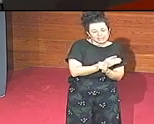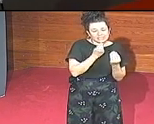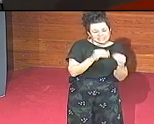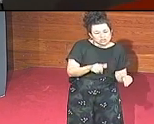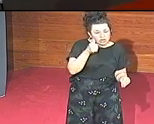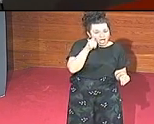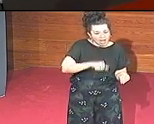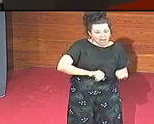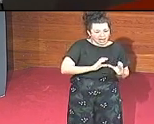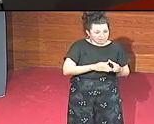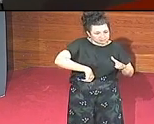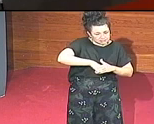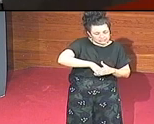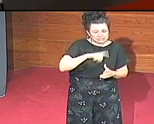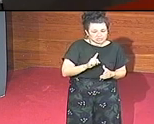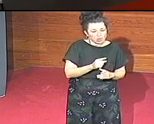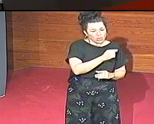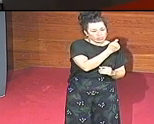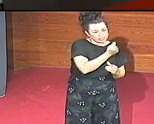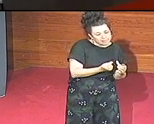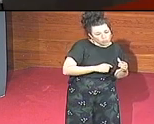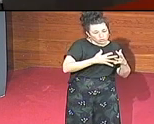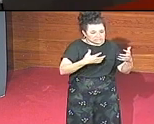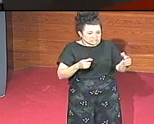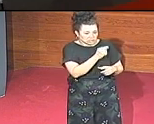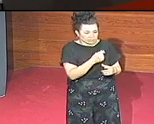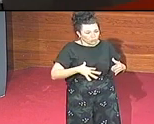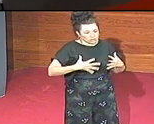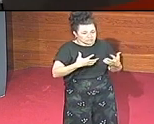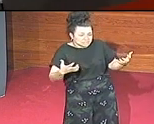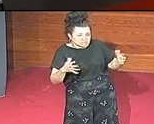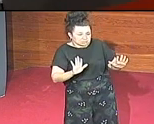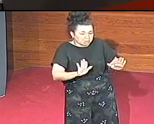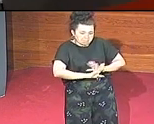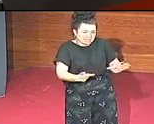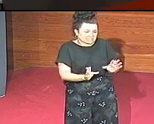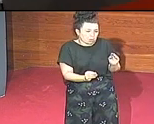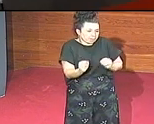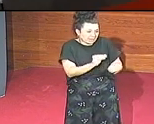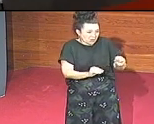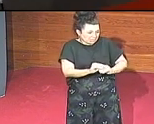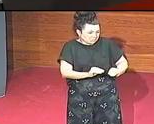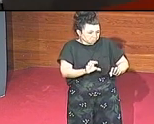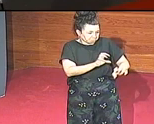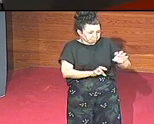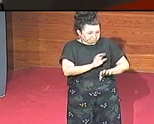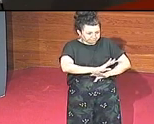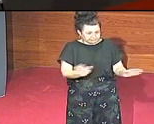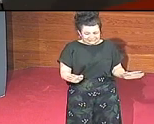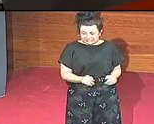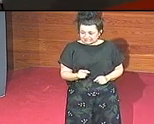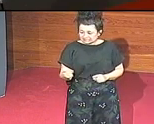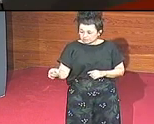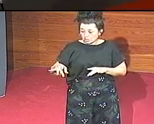dibujo texto dibujo texto pero no tiene ningún como decir más decorativo esto en cambio por ejemplo en el